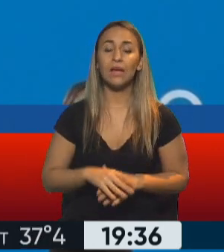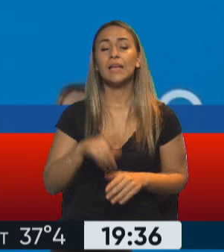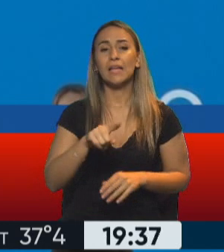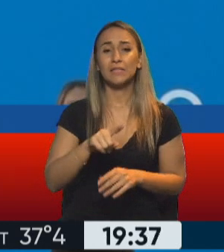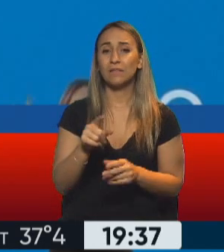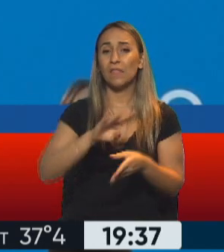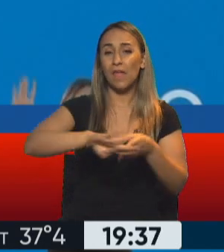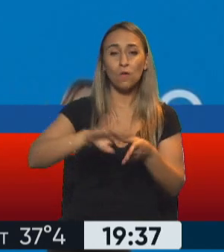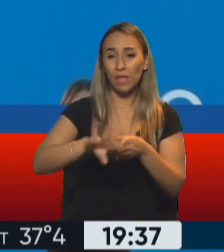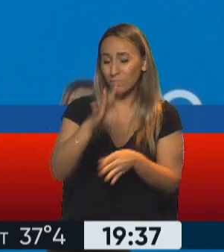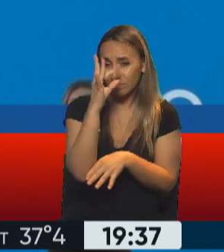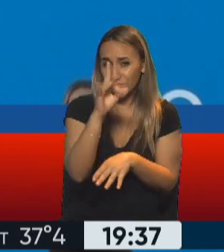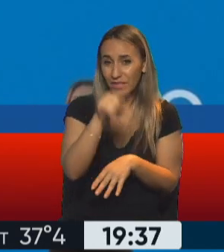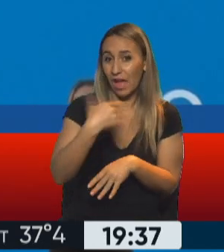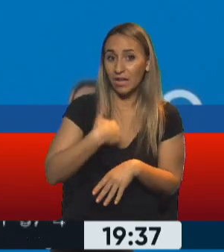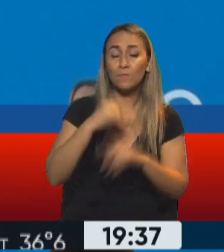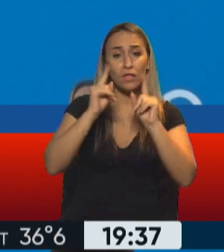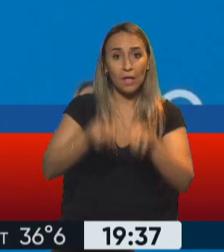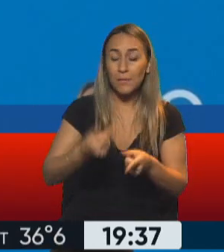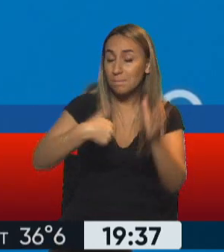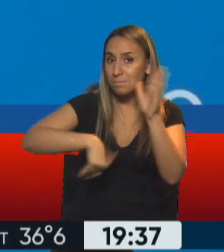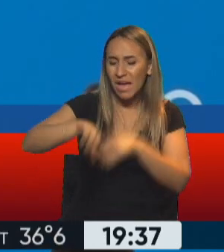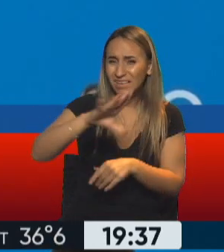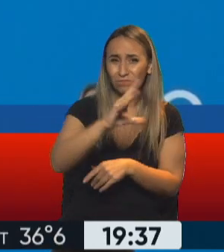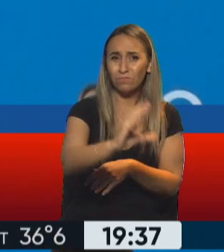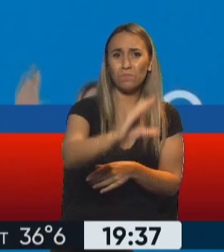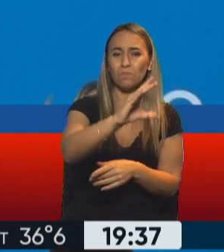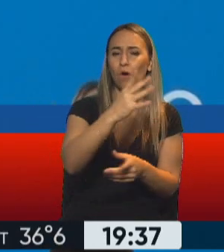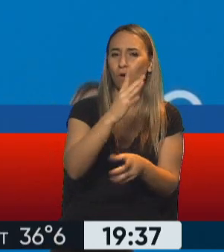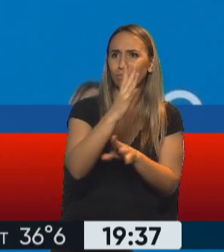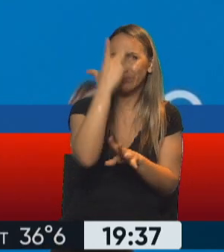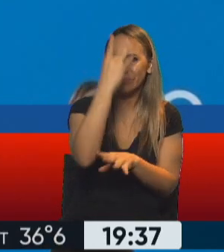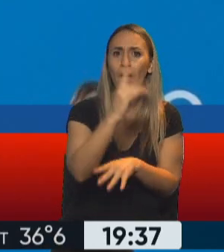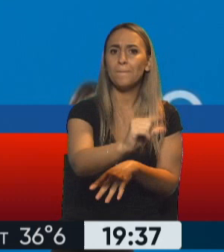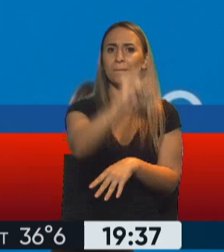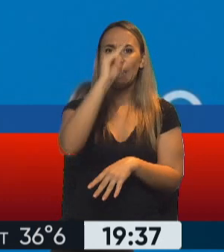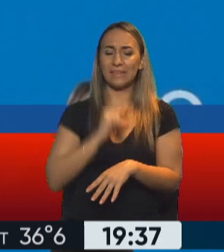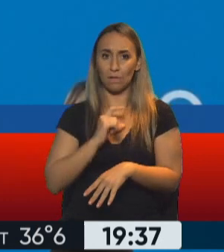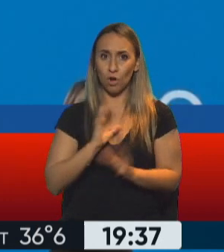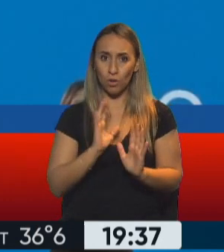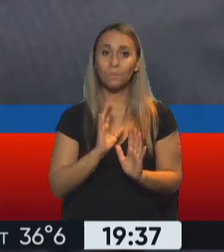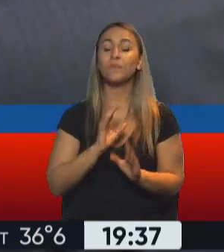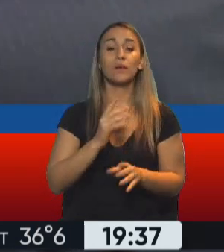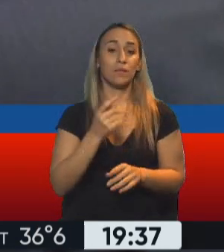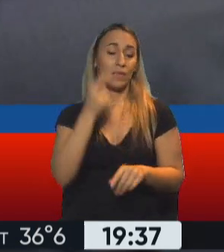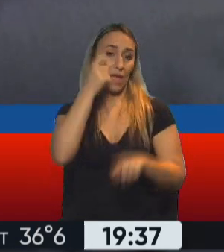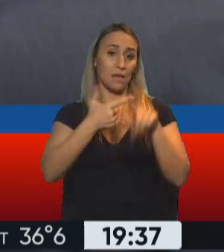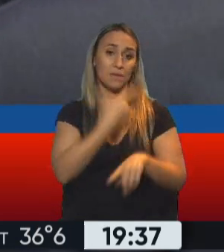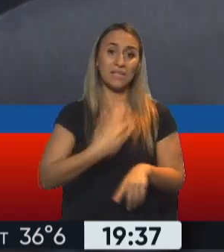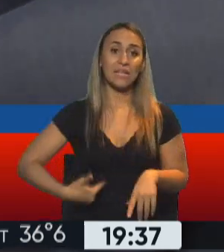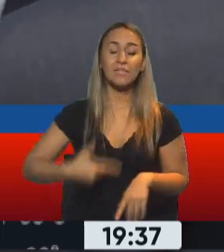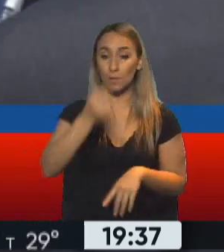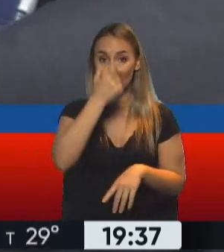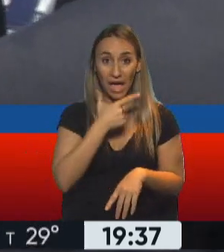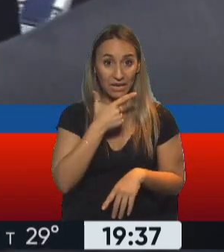de la Argentina, pero también es el mayor préstamo que otorgó el Fondo Monetario Internacional, es la deuda que contrajo el presidente Mauricio Macri